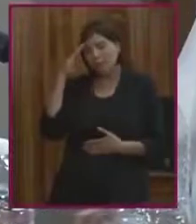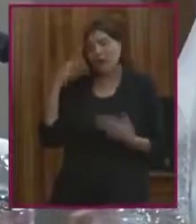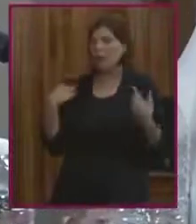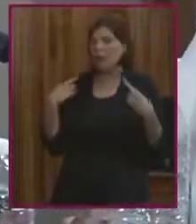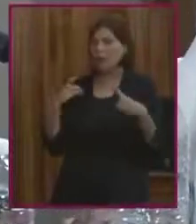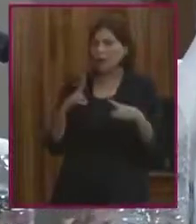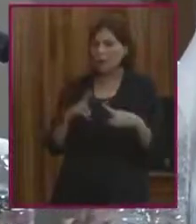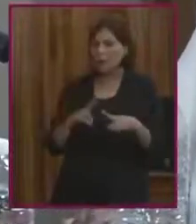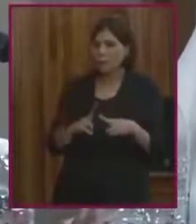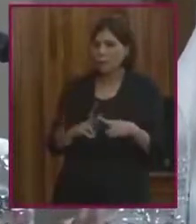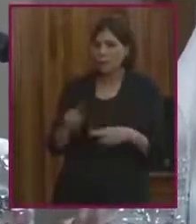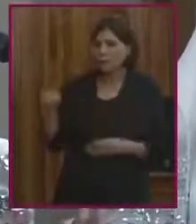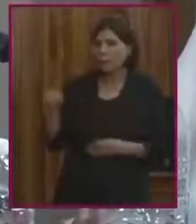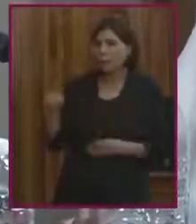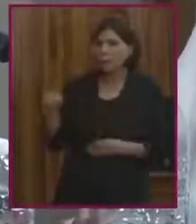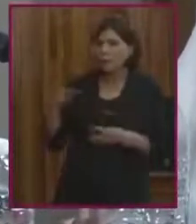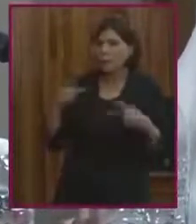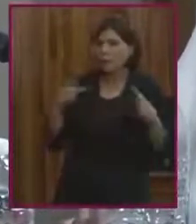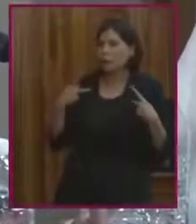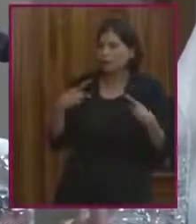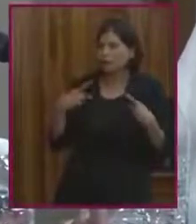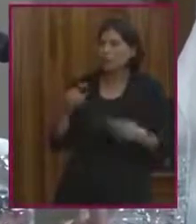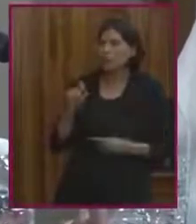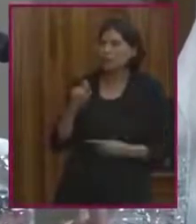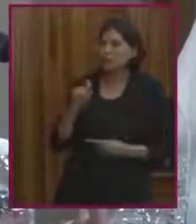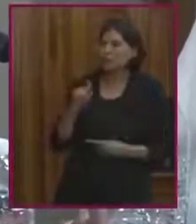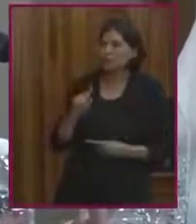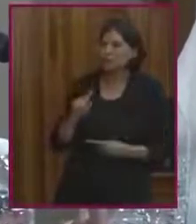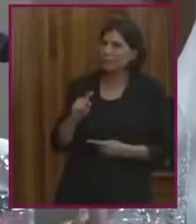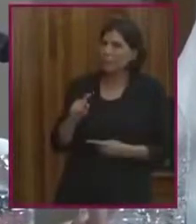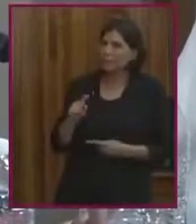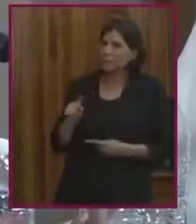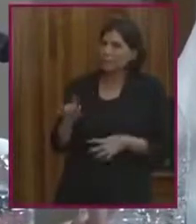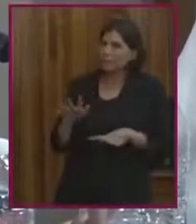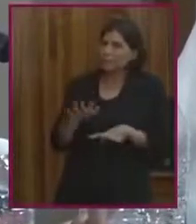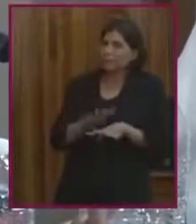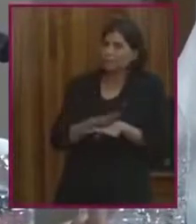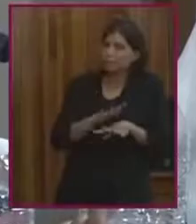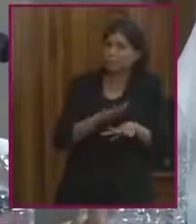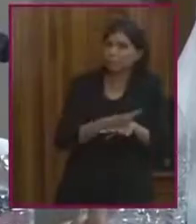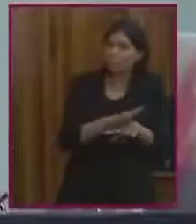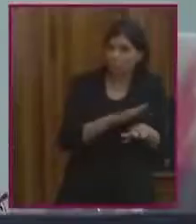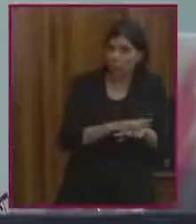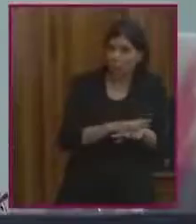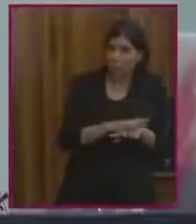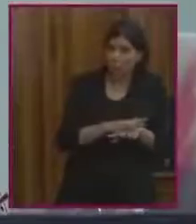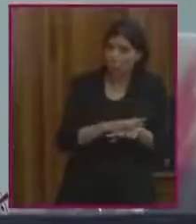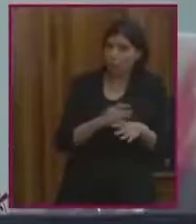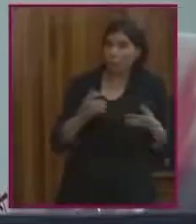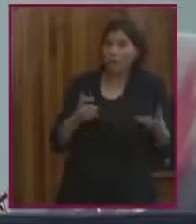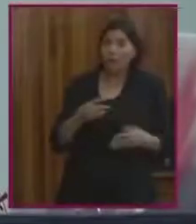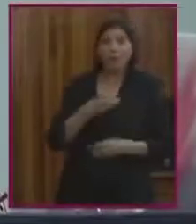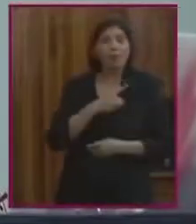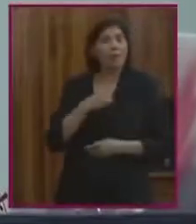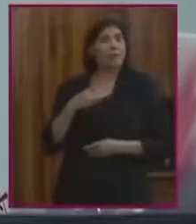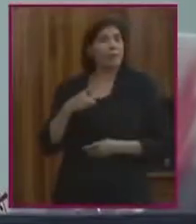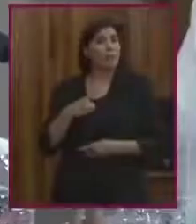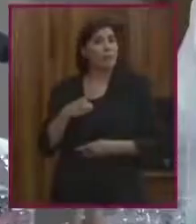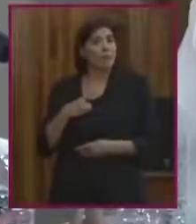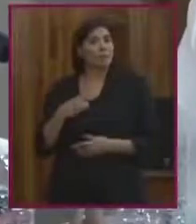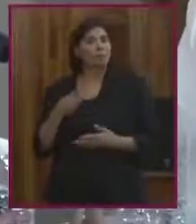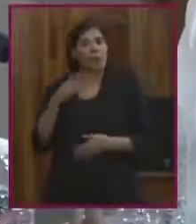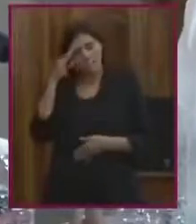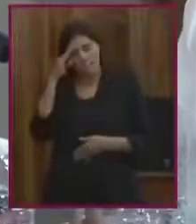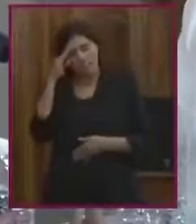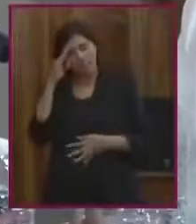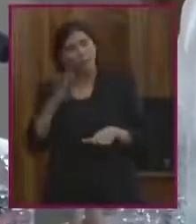persona que está en transformación, porque tenemos que transformar nuestras maneras de hacer las cosas. Ya a lo mejor me pongo a leer y